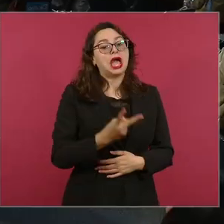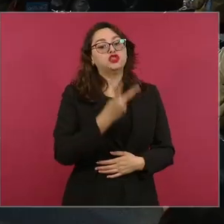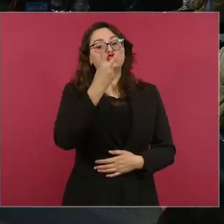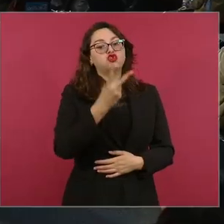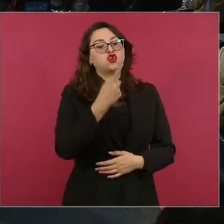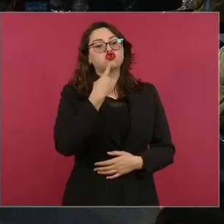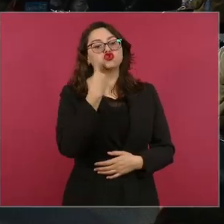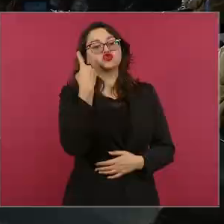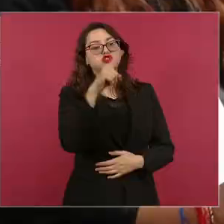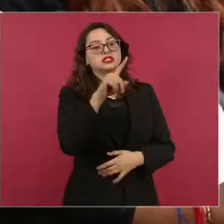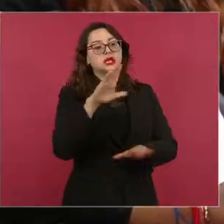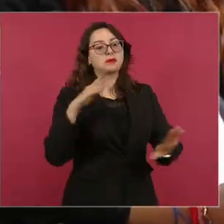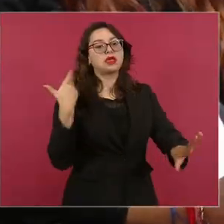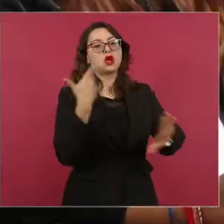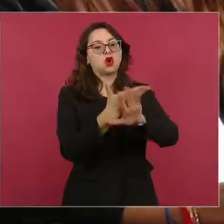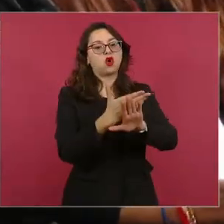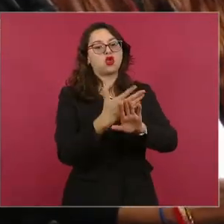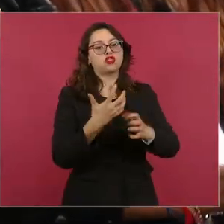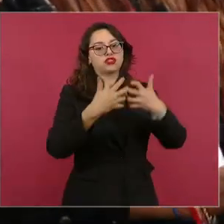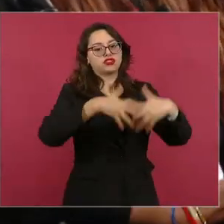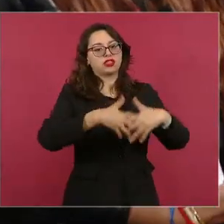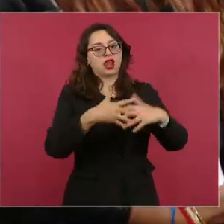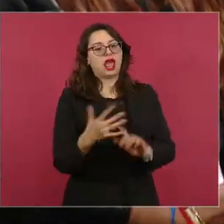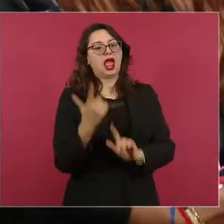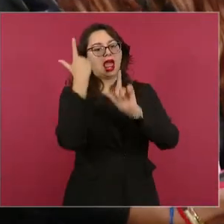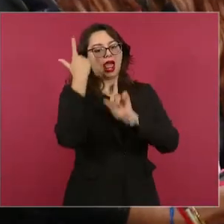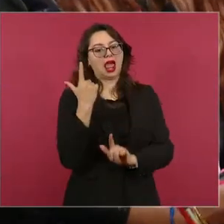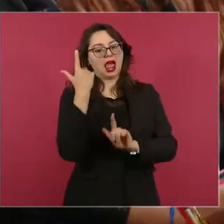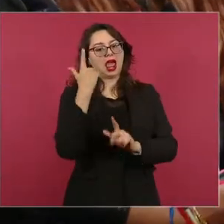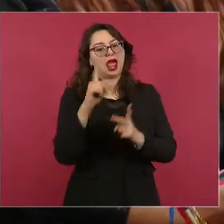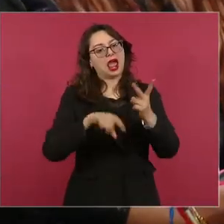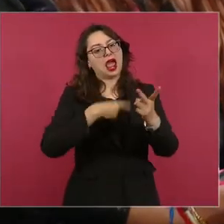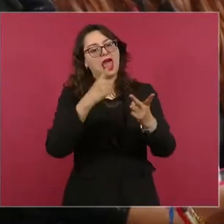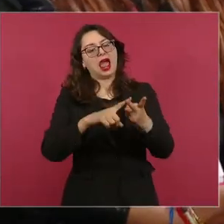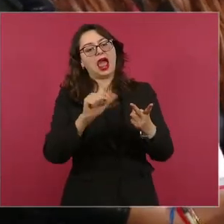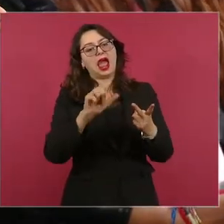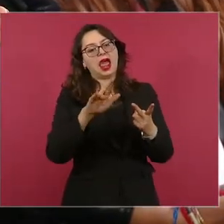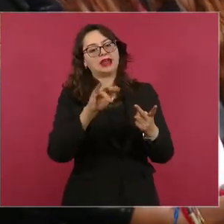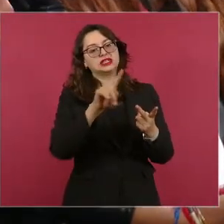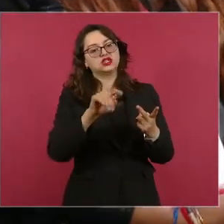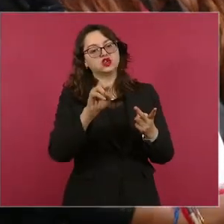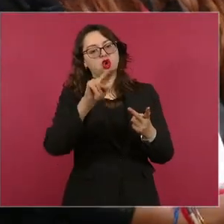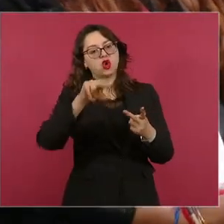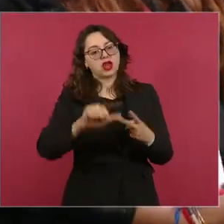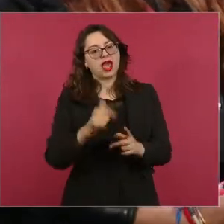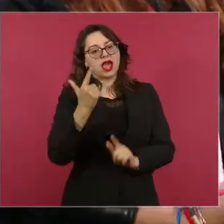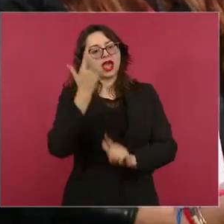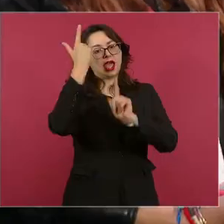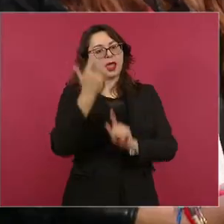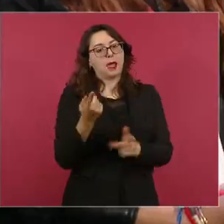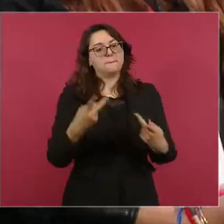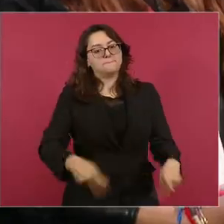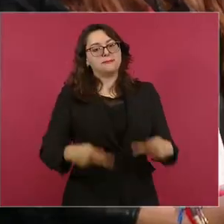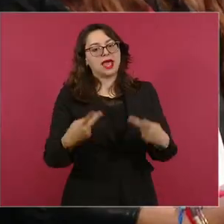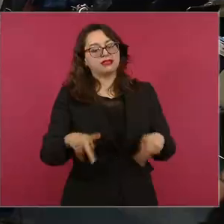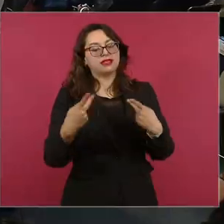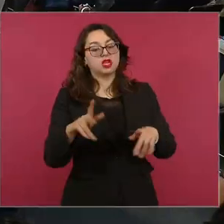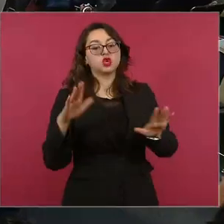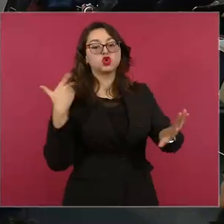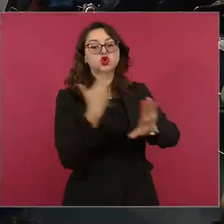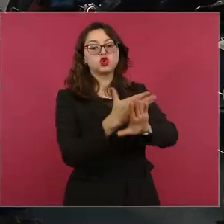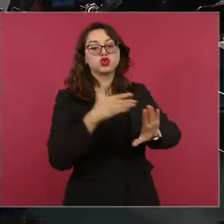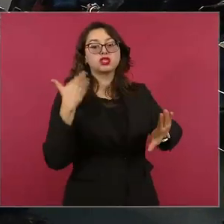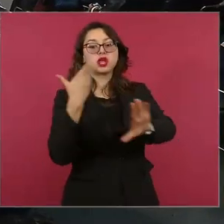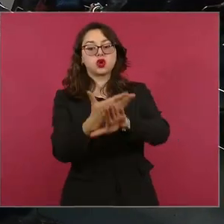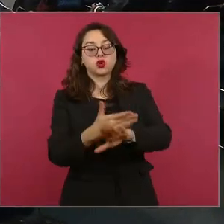México, una en Boston contra armerías y otra en Arizona contra vendedores de armas, contra 5 tiendas de armas. Pero la…